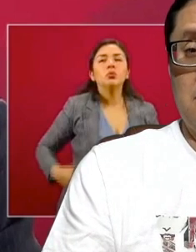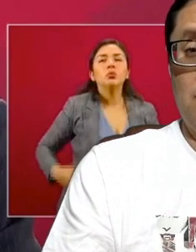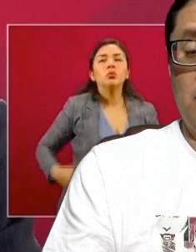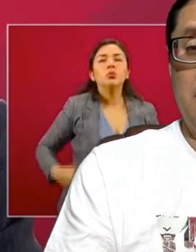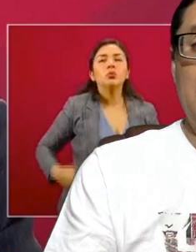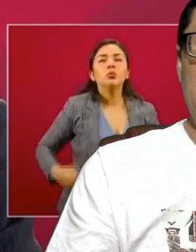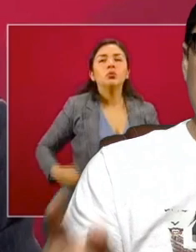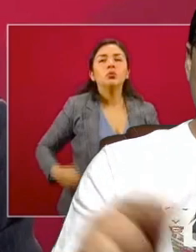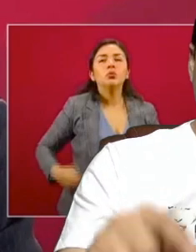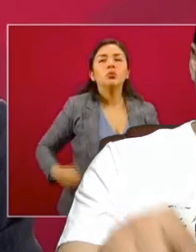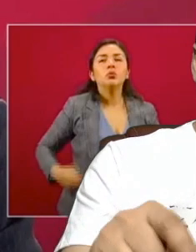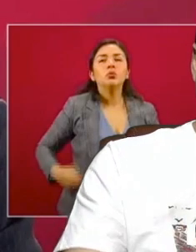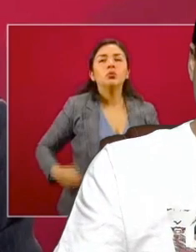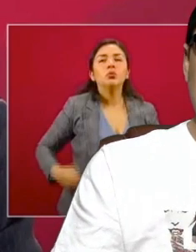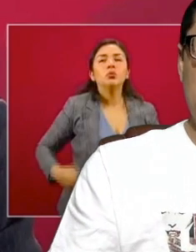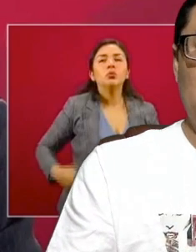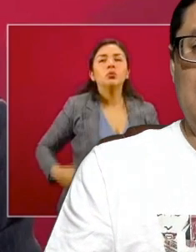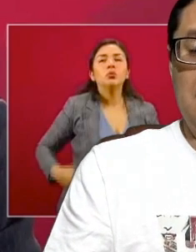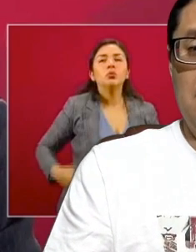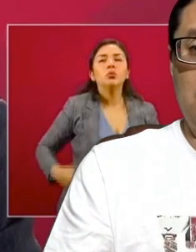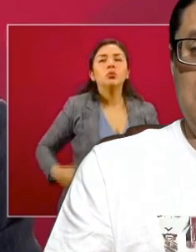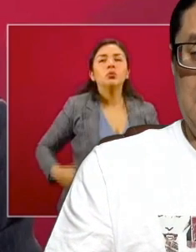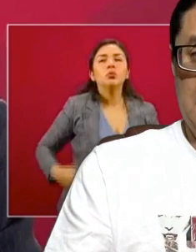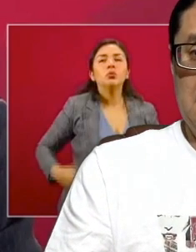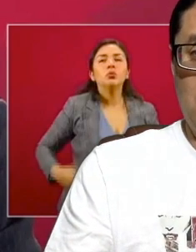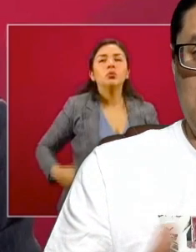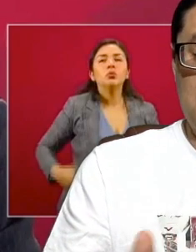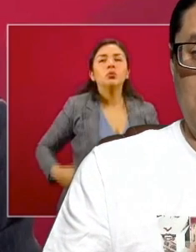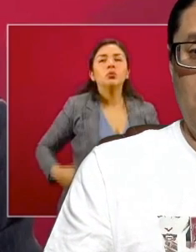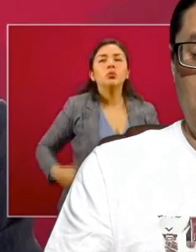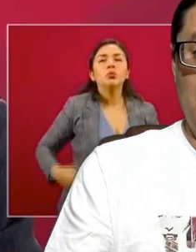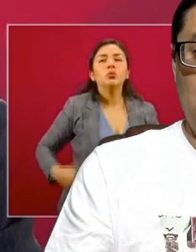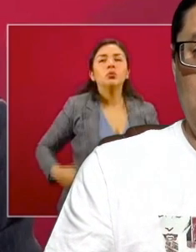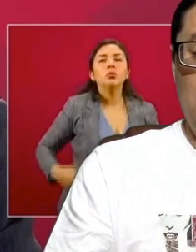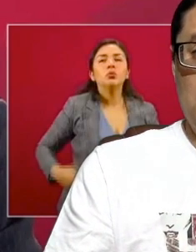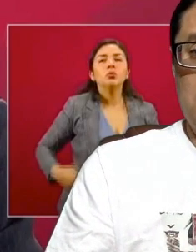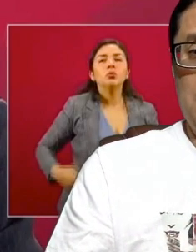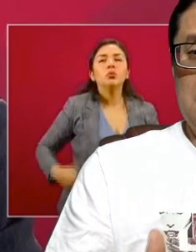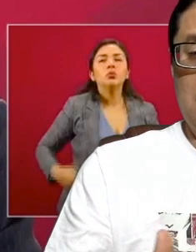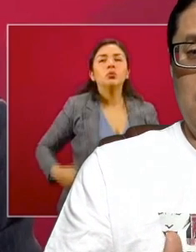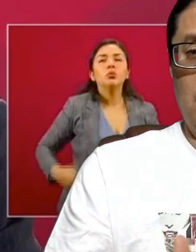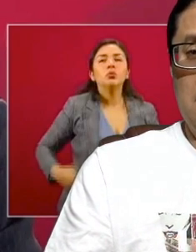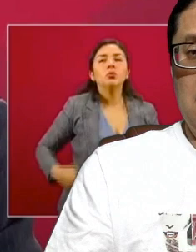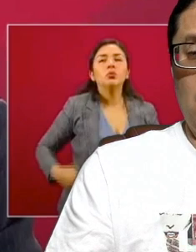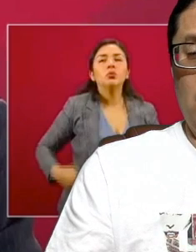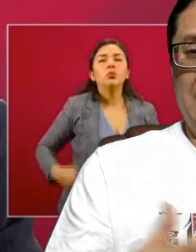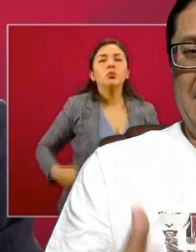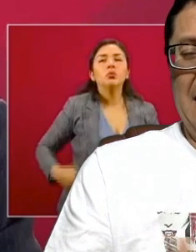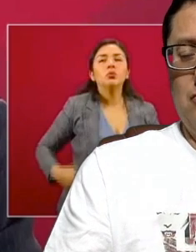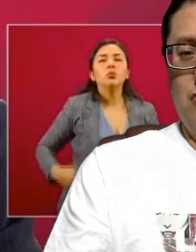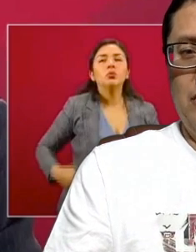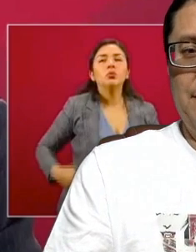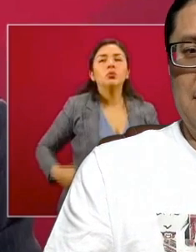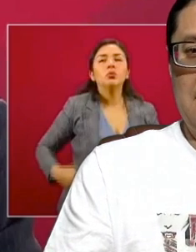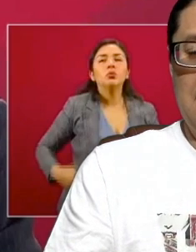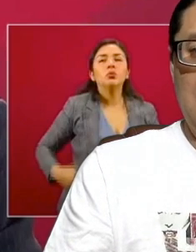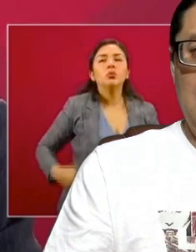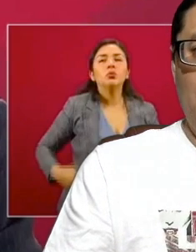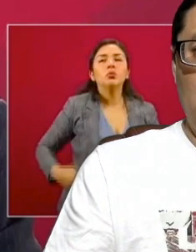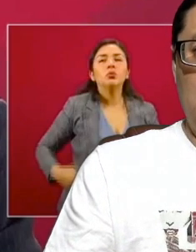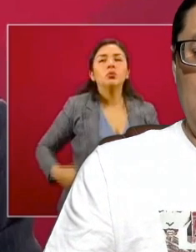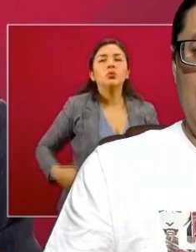Beatriz Gutiérrez Müller. De hecho, puedes encontrar en este mismo canal los detalles de esto que se estoy informando. Sus adversarios políticos lo criticaron